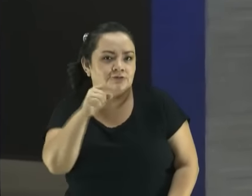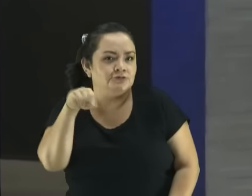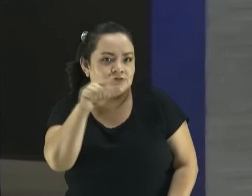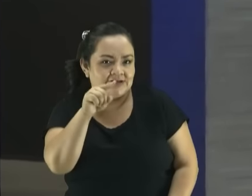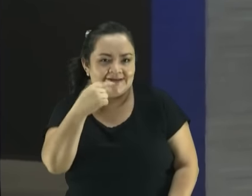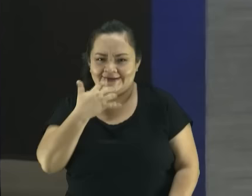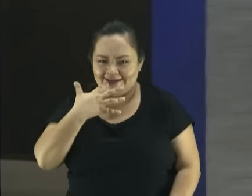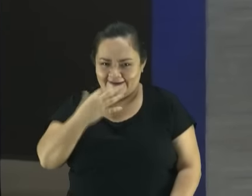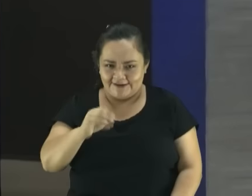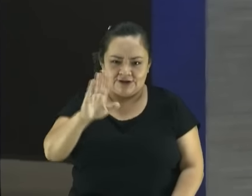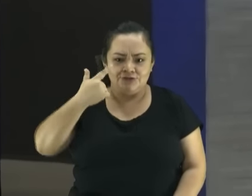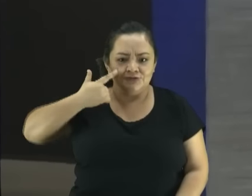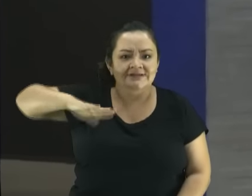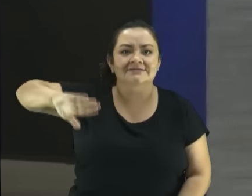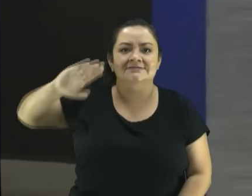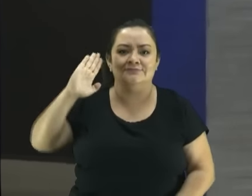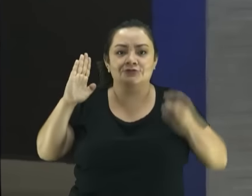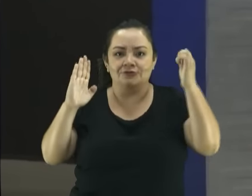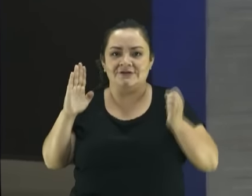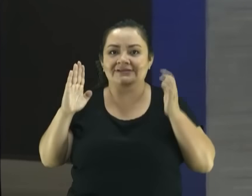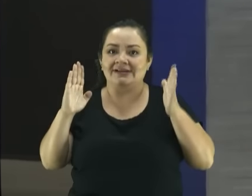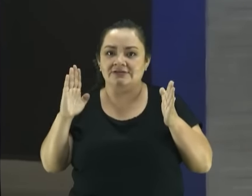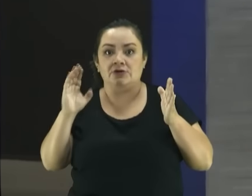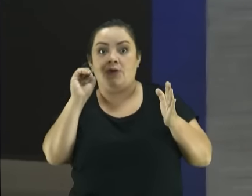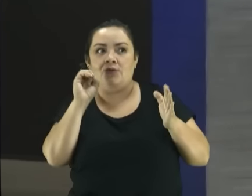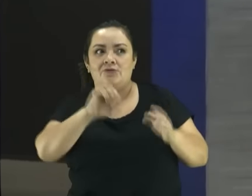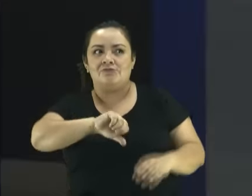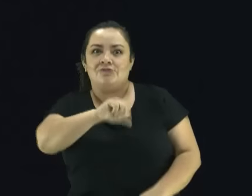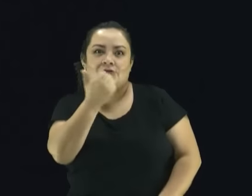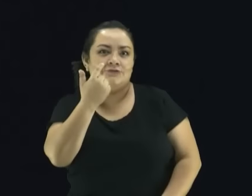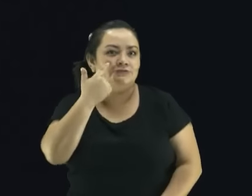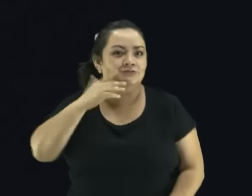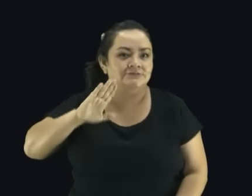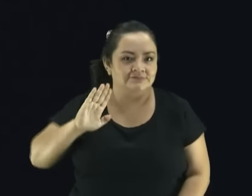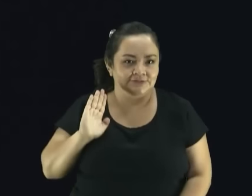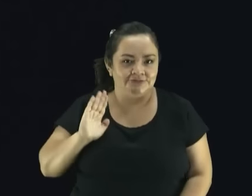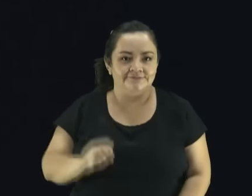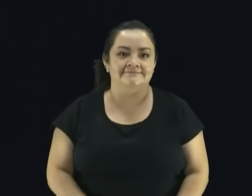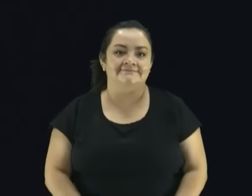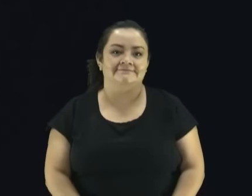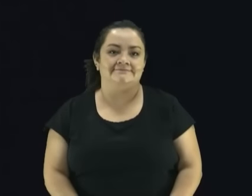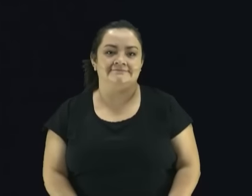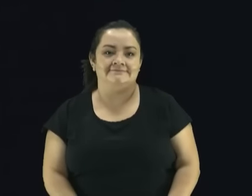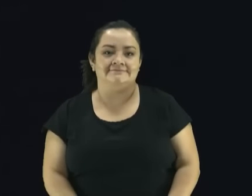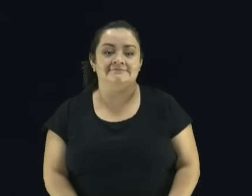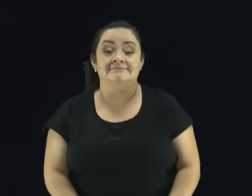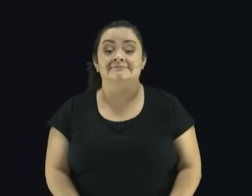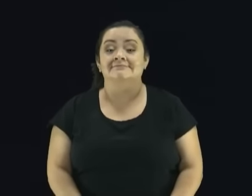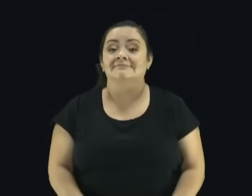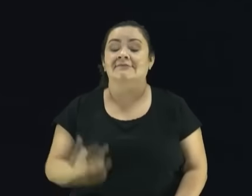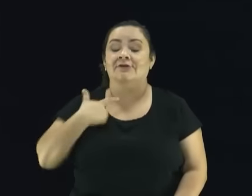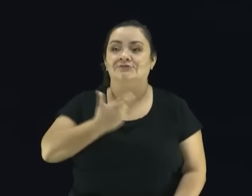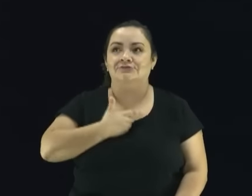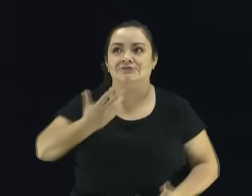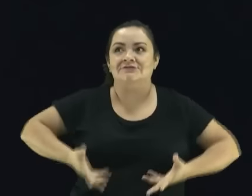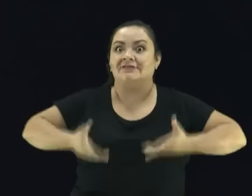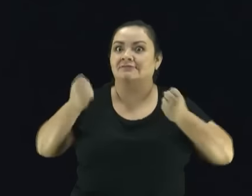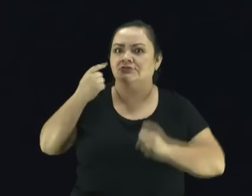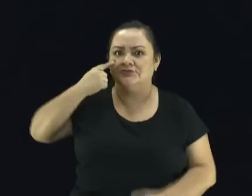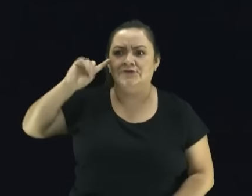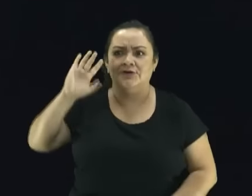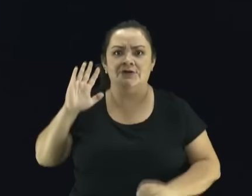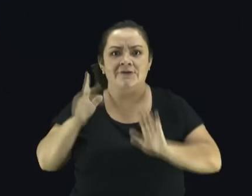evangelio de Cristo o modela otro tipo de evangelio está modelando el evangelio de salvación está